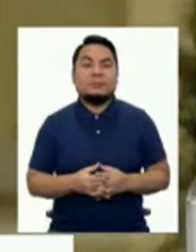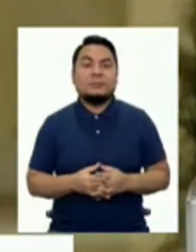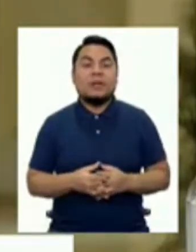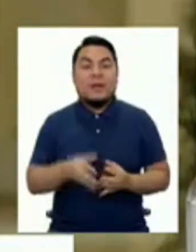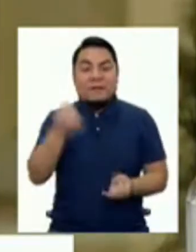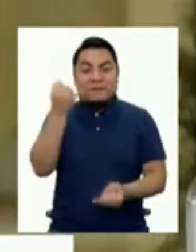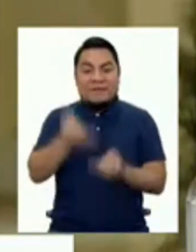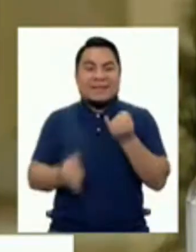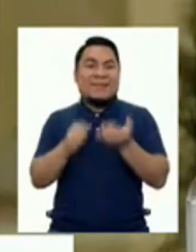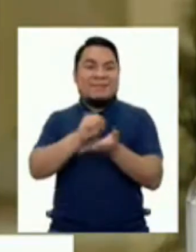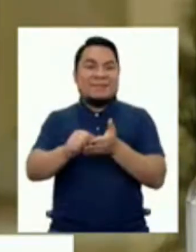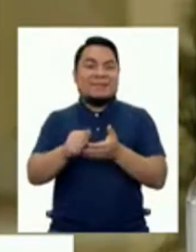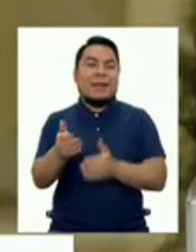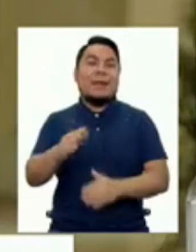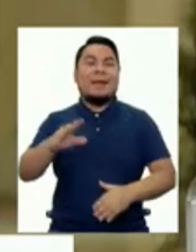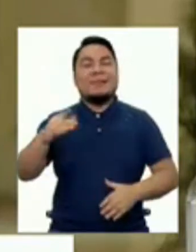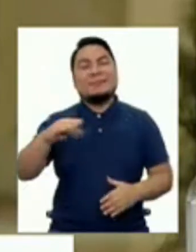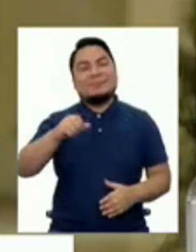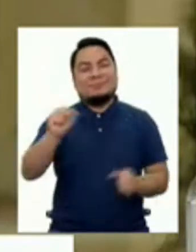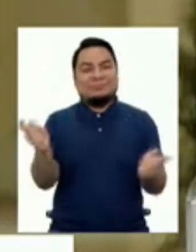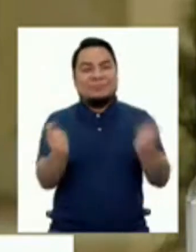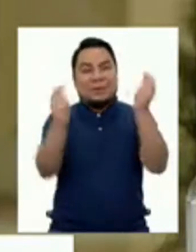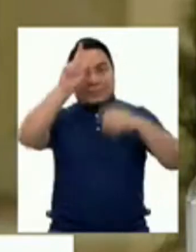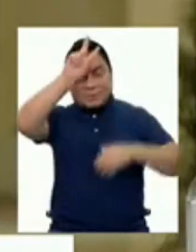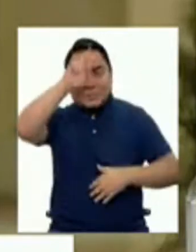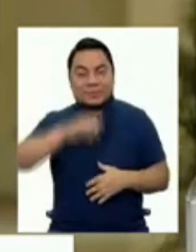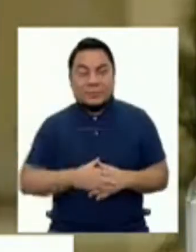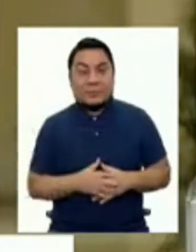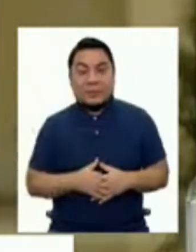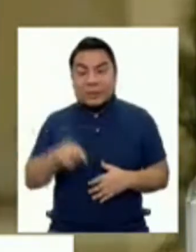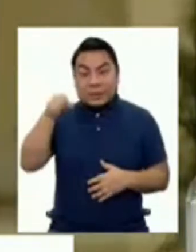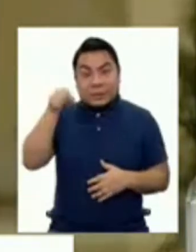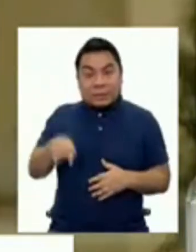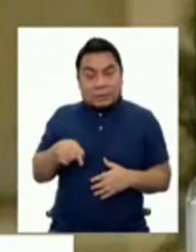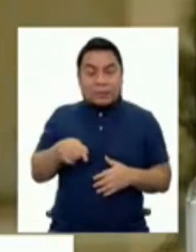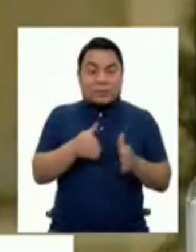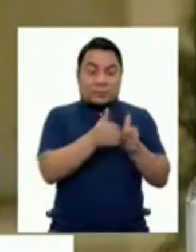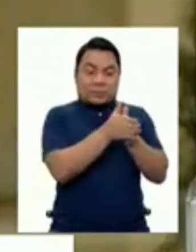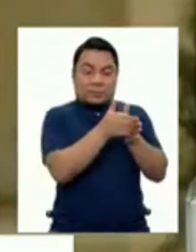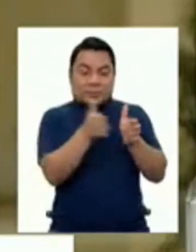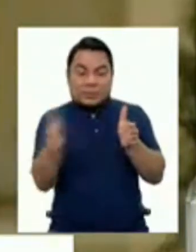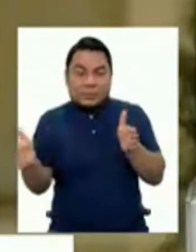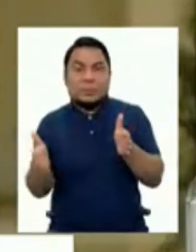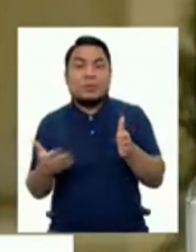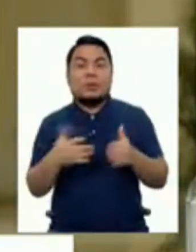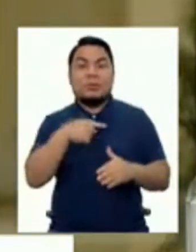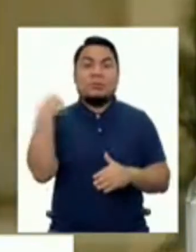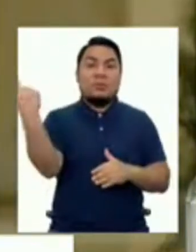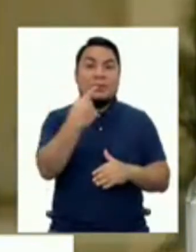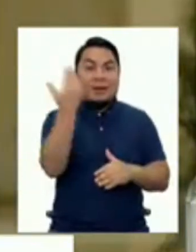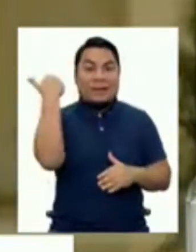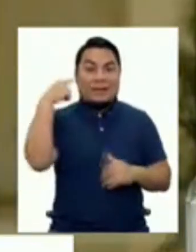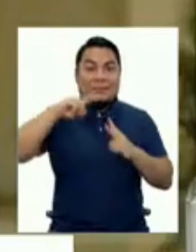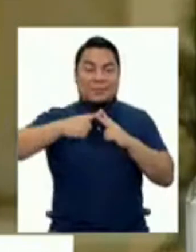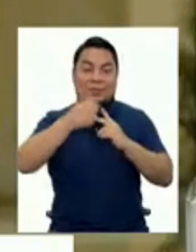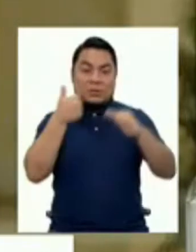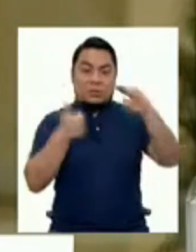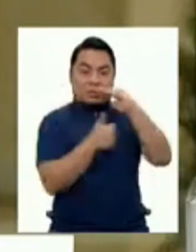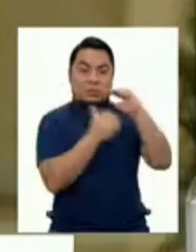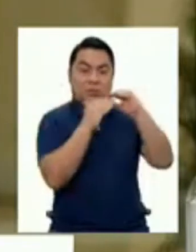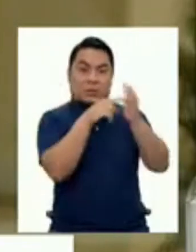patrio. Y ahí pasamos de una cuarentena general